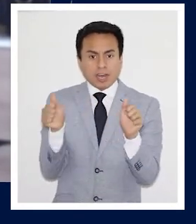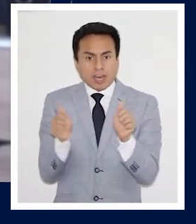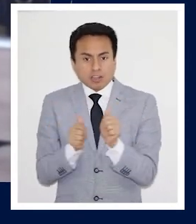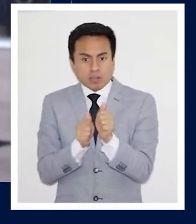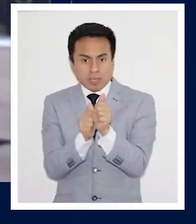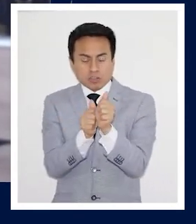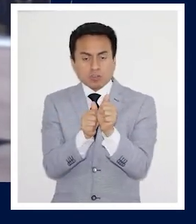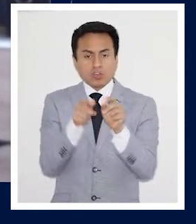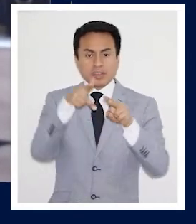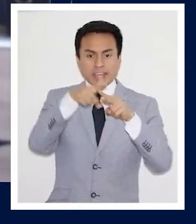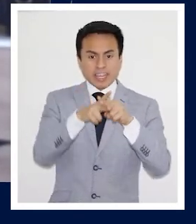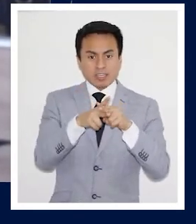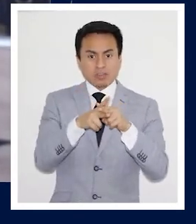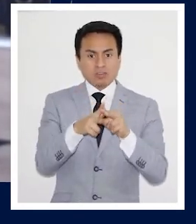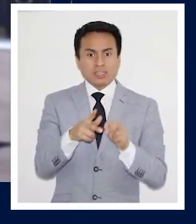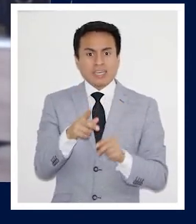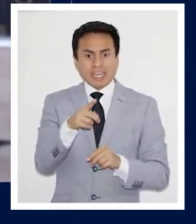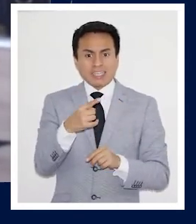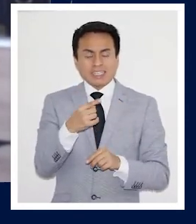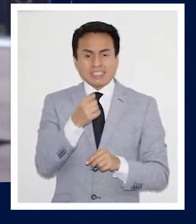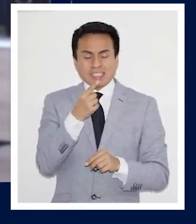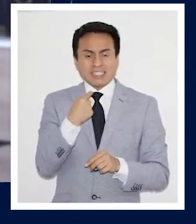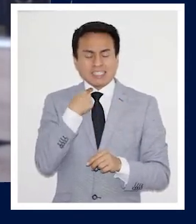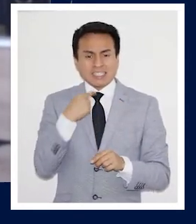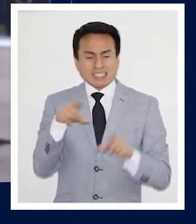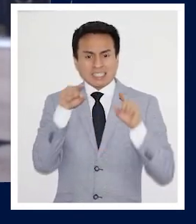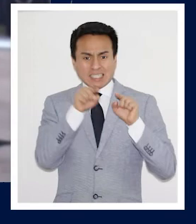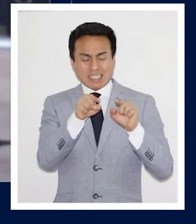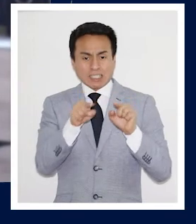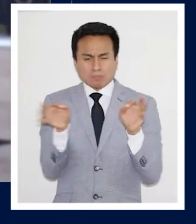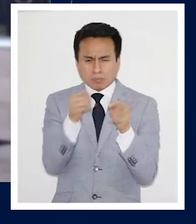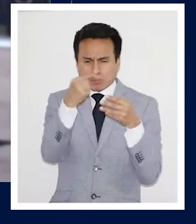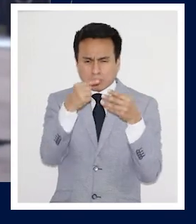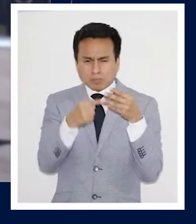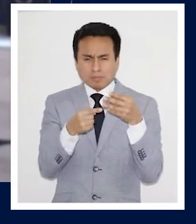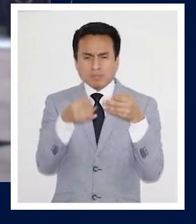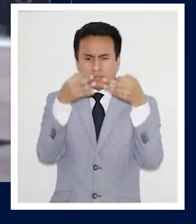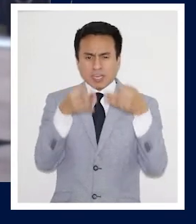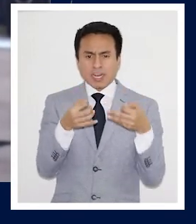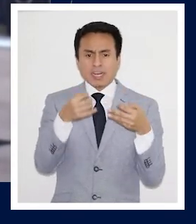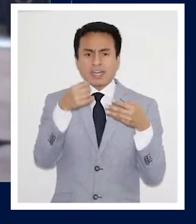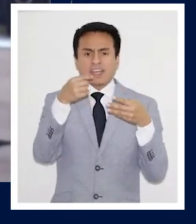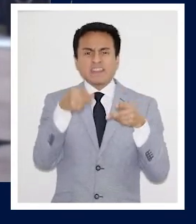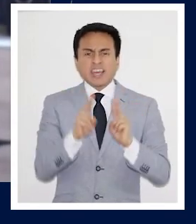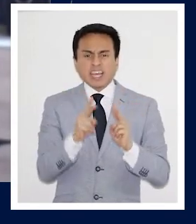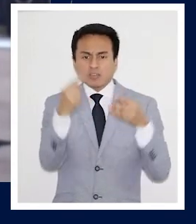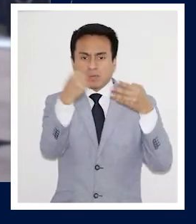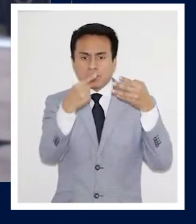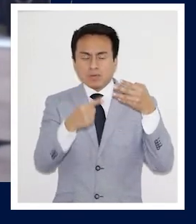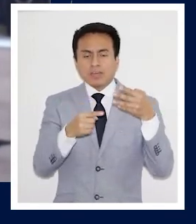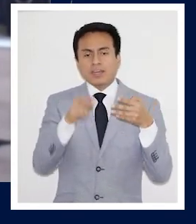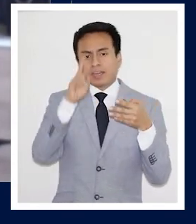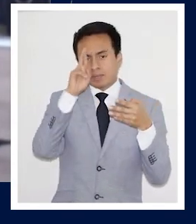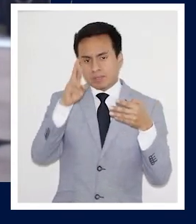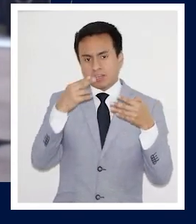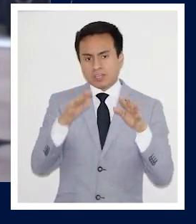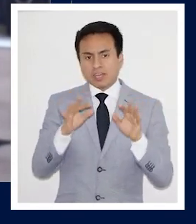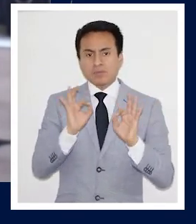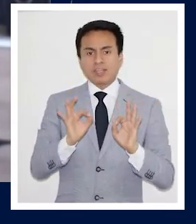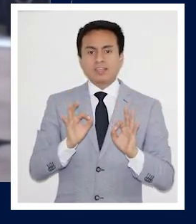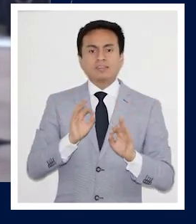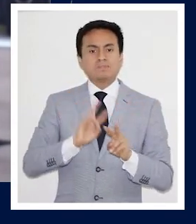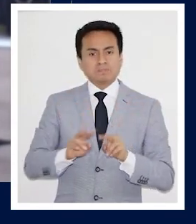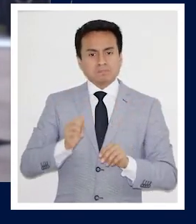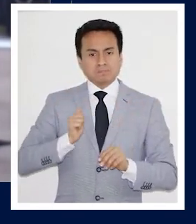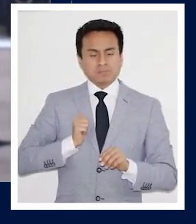su asesoramiento técnico al imputado resulta esencial para verificar que los otros derechos mencionados han sido respetados